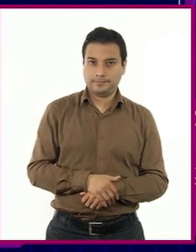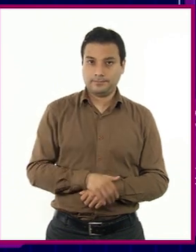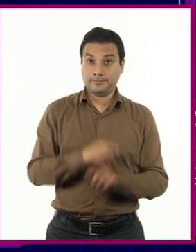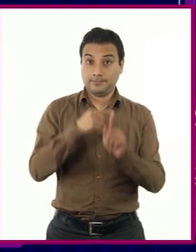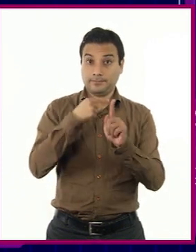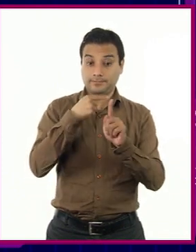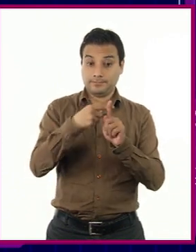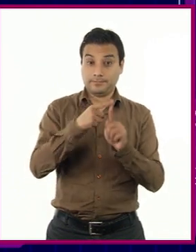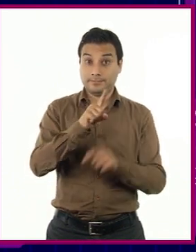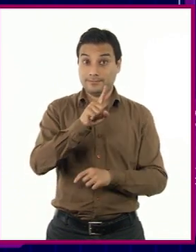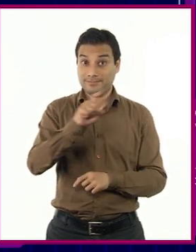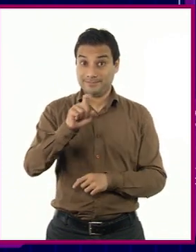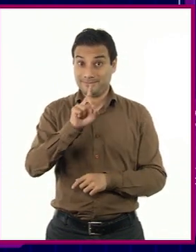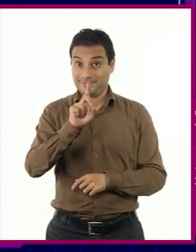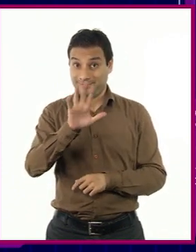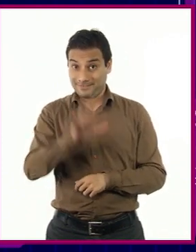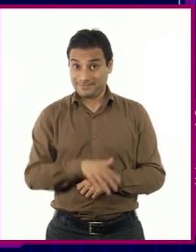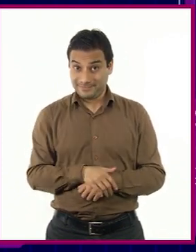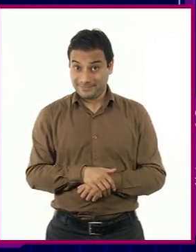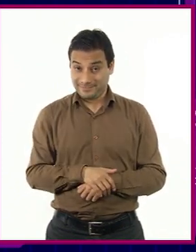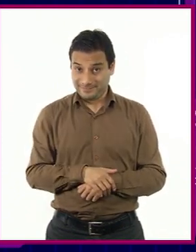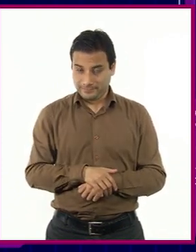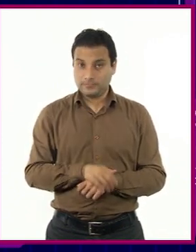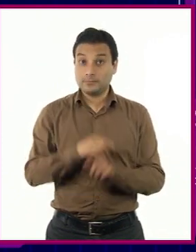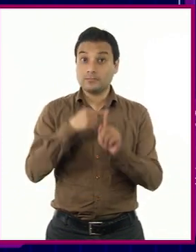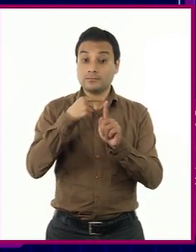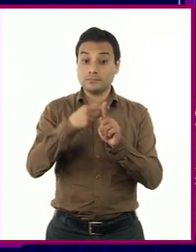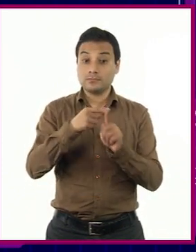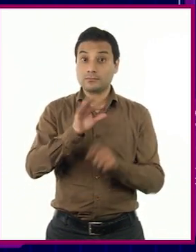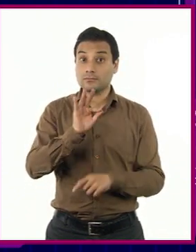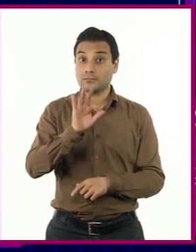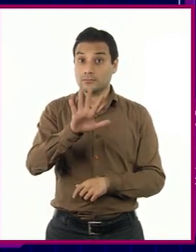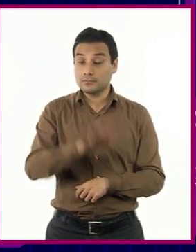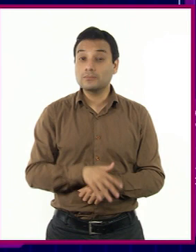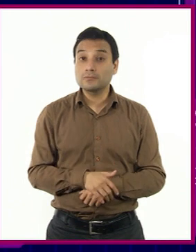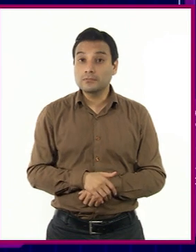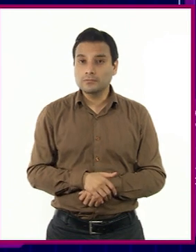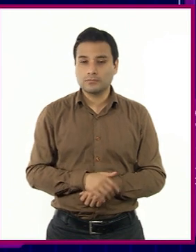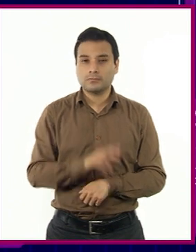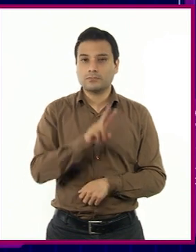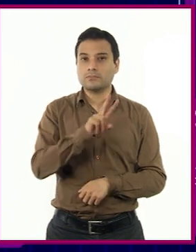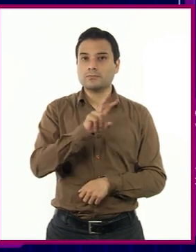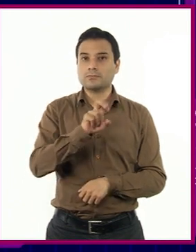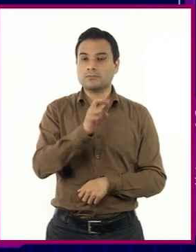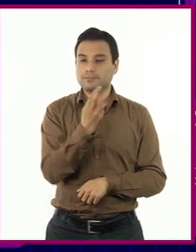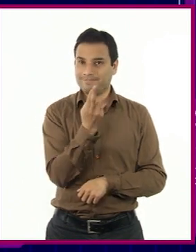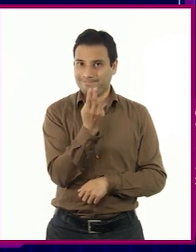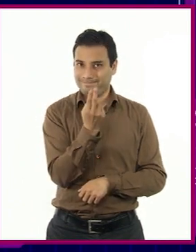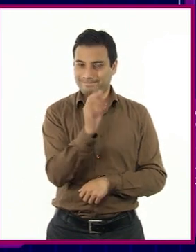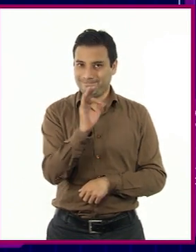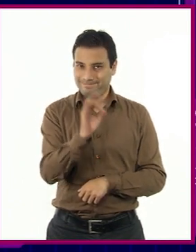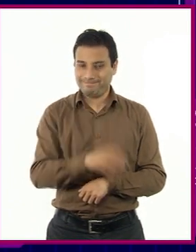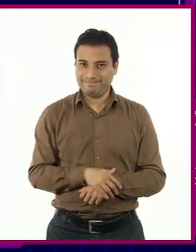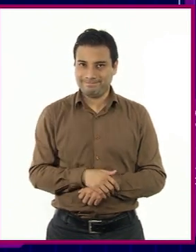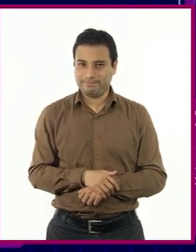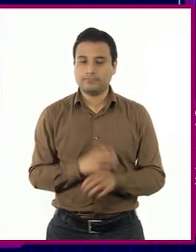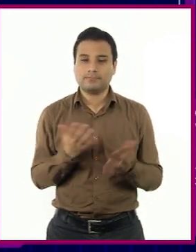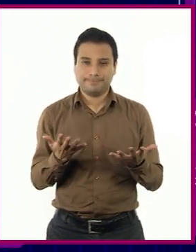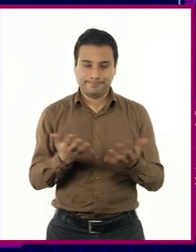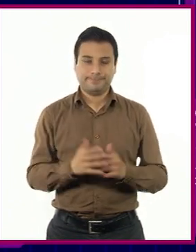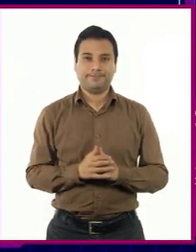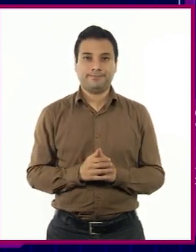más 135 grados más 45 grados igual a 225 grados.